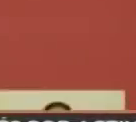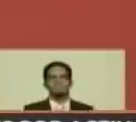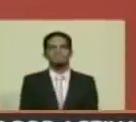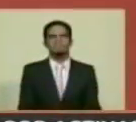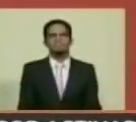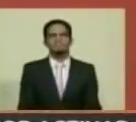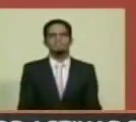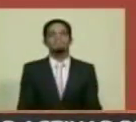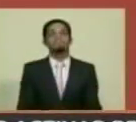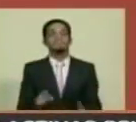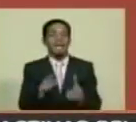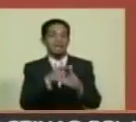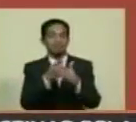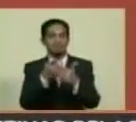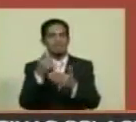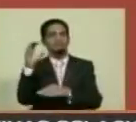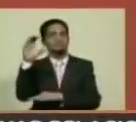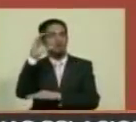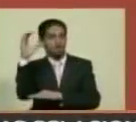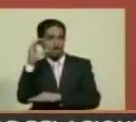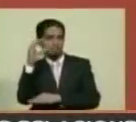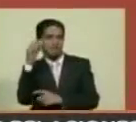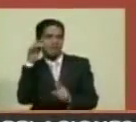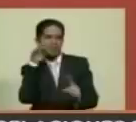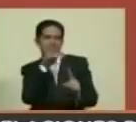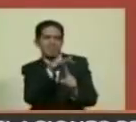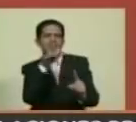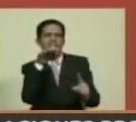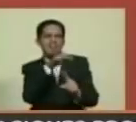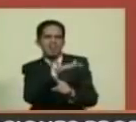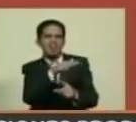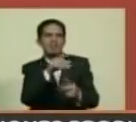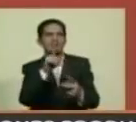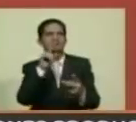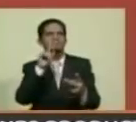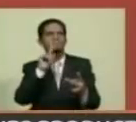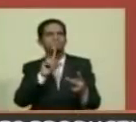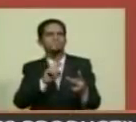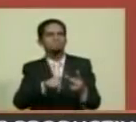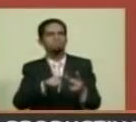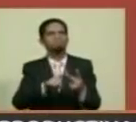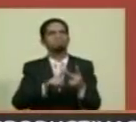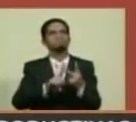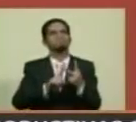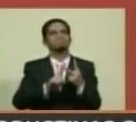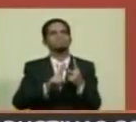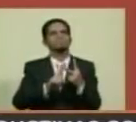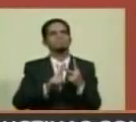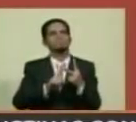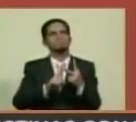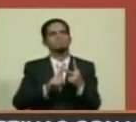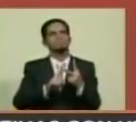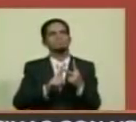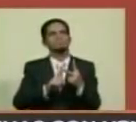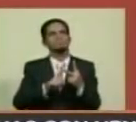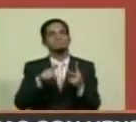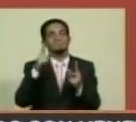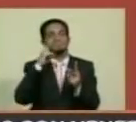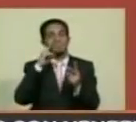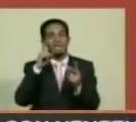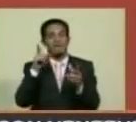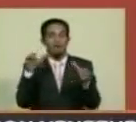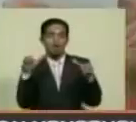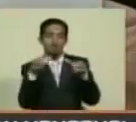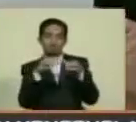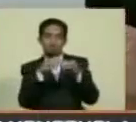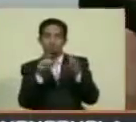para perpetrar actos terroristas. Y en tercer lugar, el hecho de que un ala completa, desde